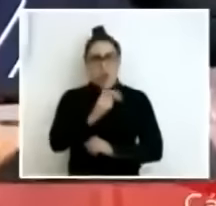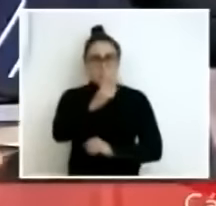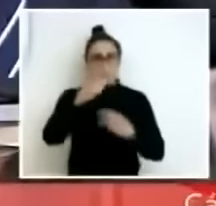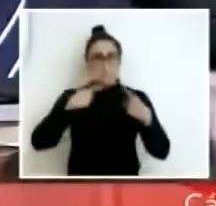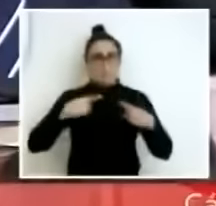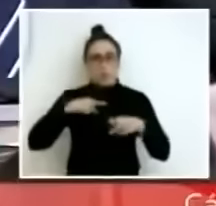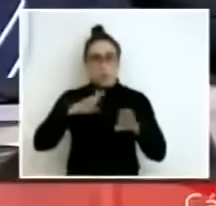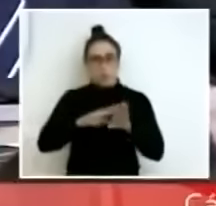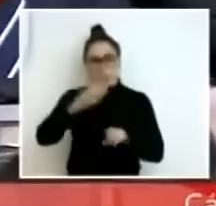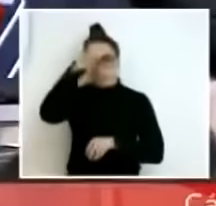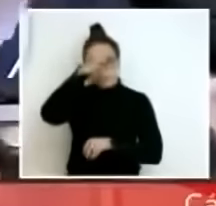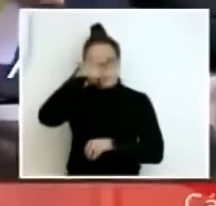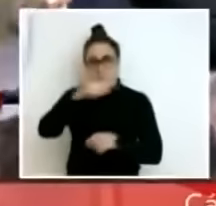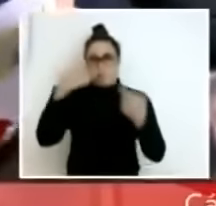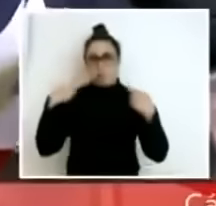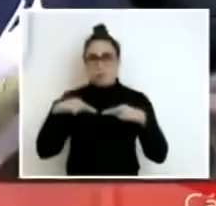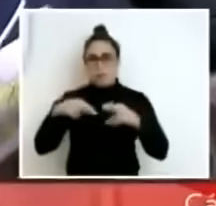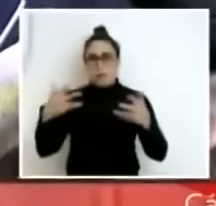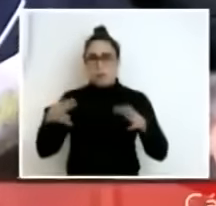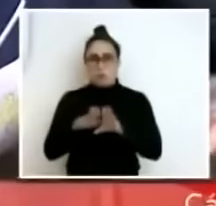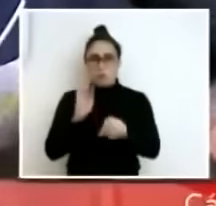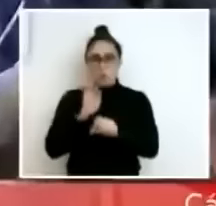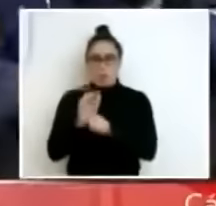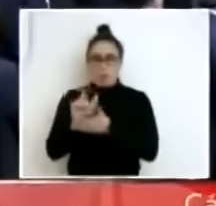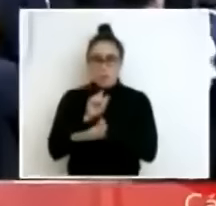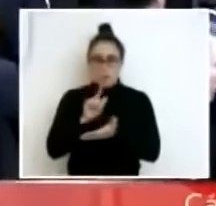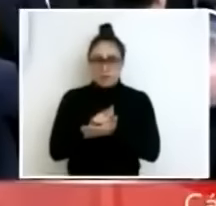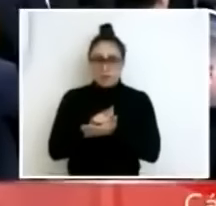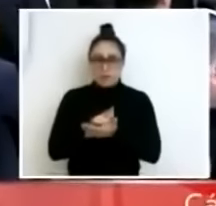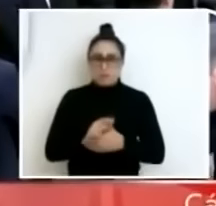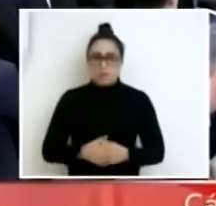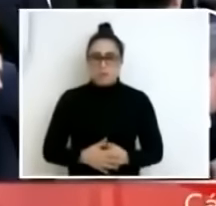juzgar el nombre de la Constitución y la ley